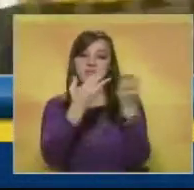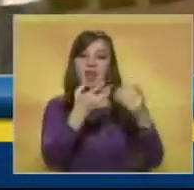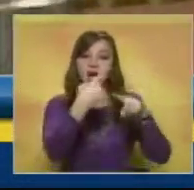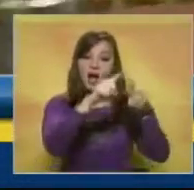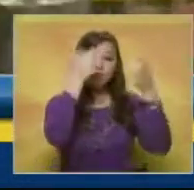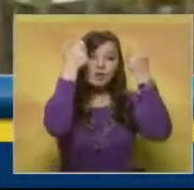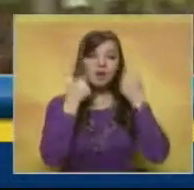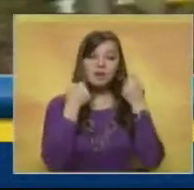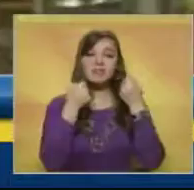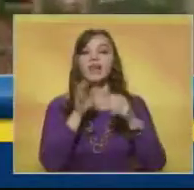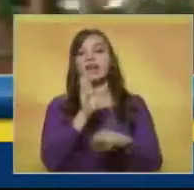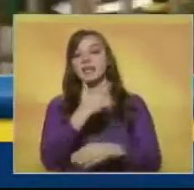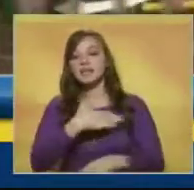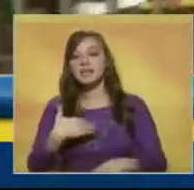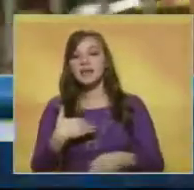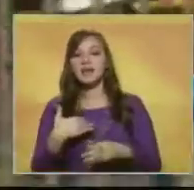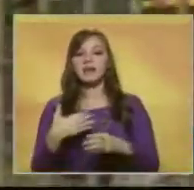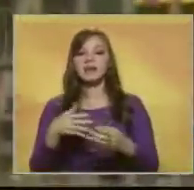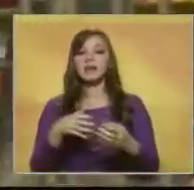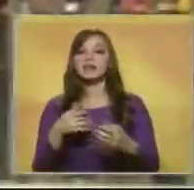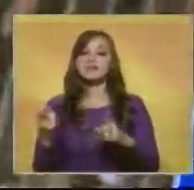no sufrirán represalias por el motín.